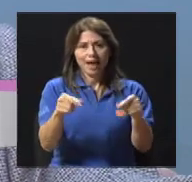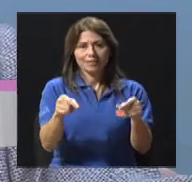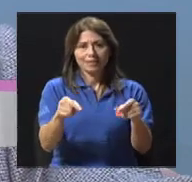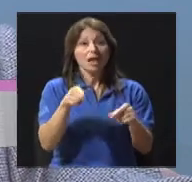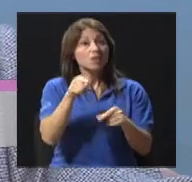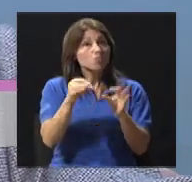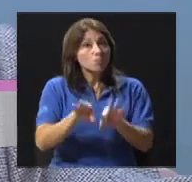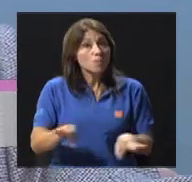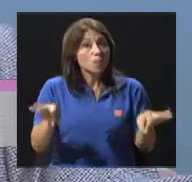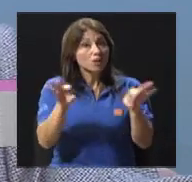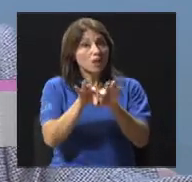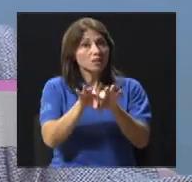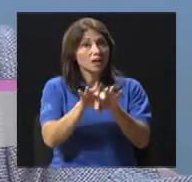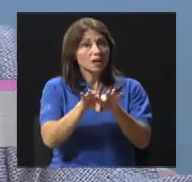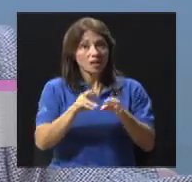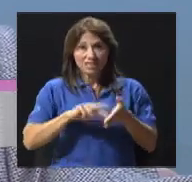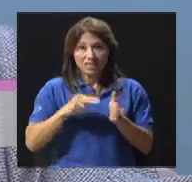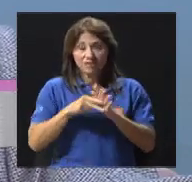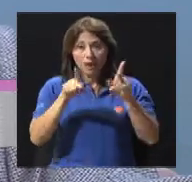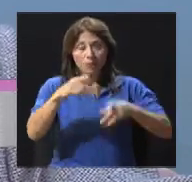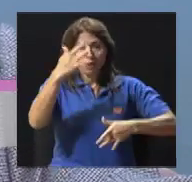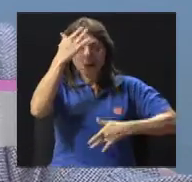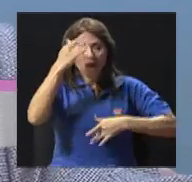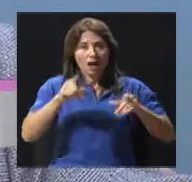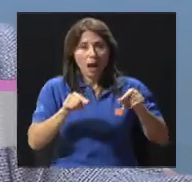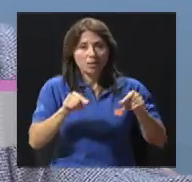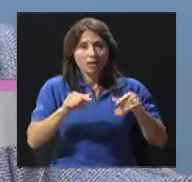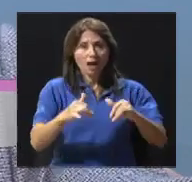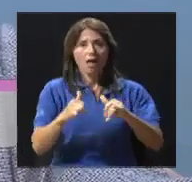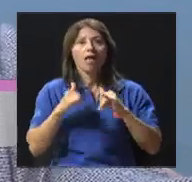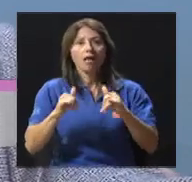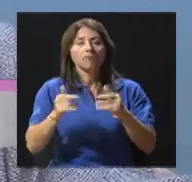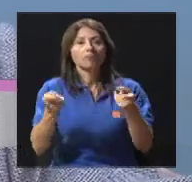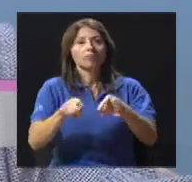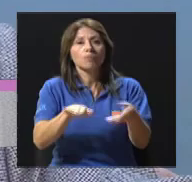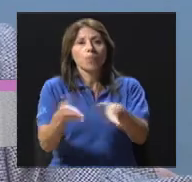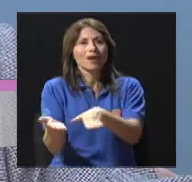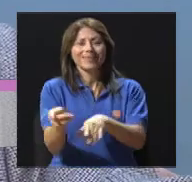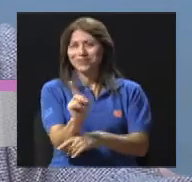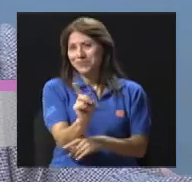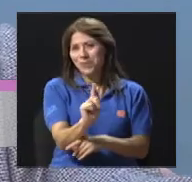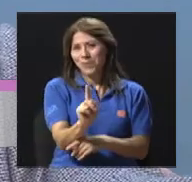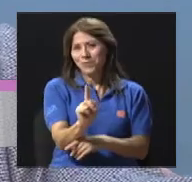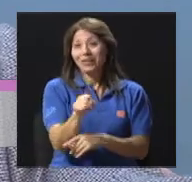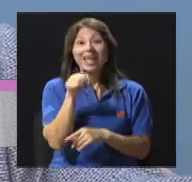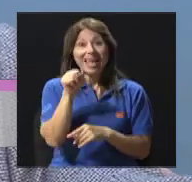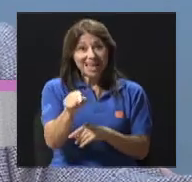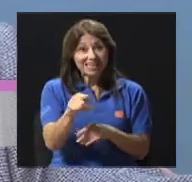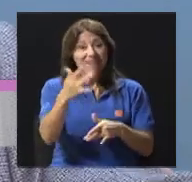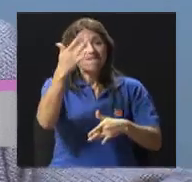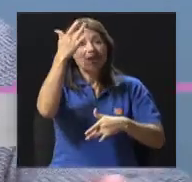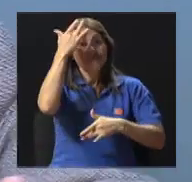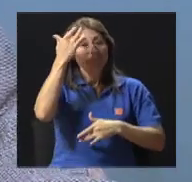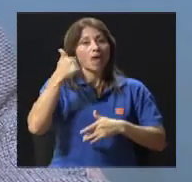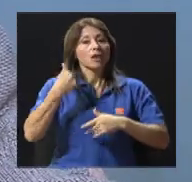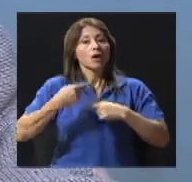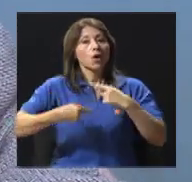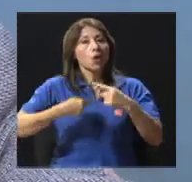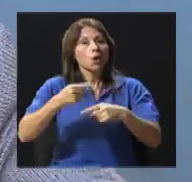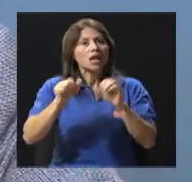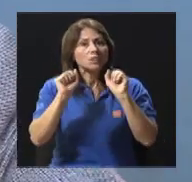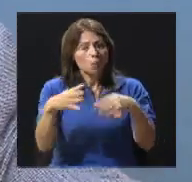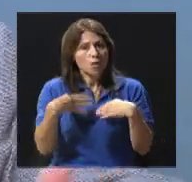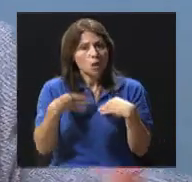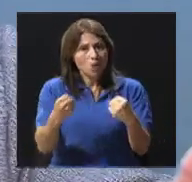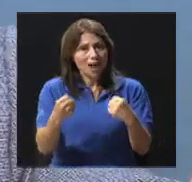El cáncer no es sinónimo de muerte. Si se detecta tempranamente, hay posibilidad de cura, es la única enfermedad crónica que es posible curar si se